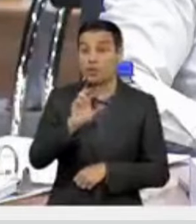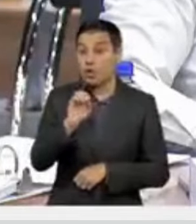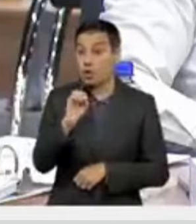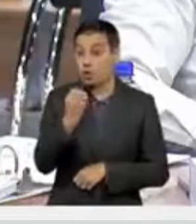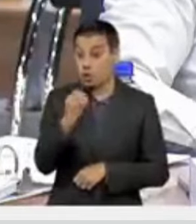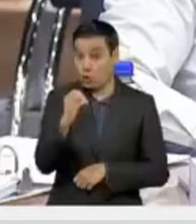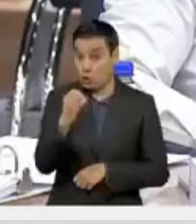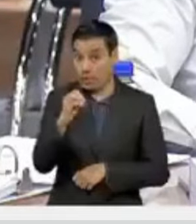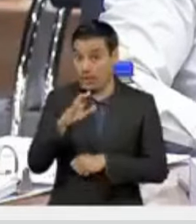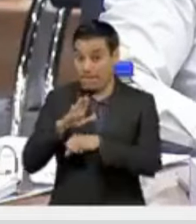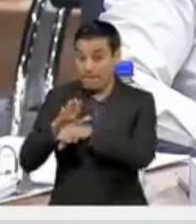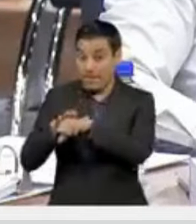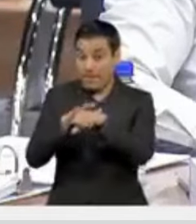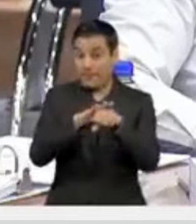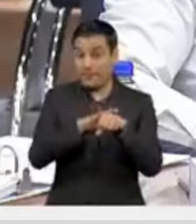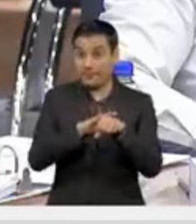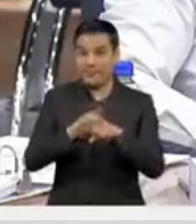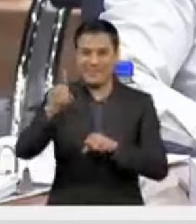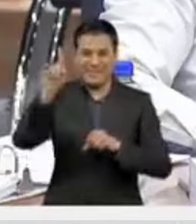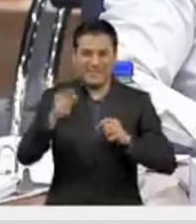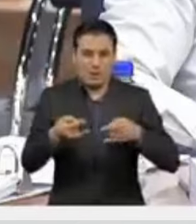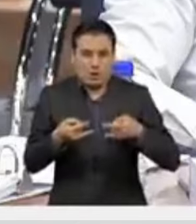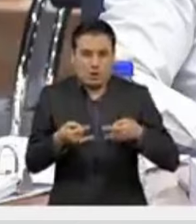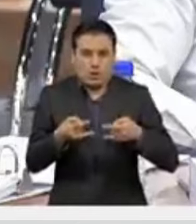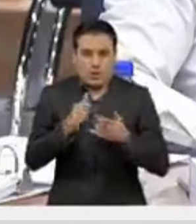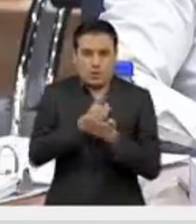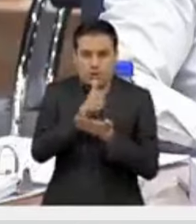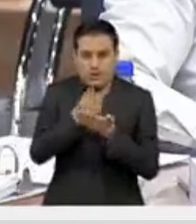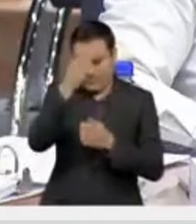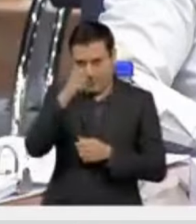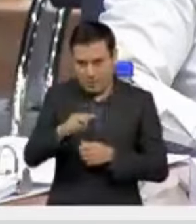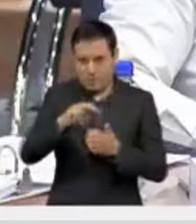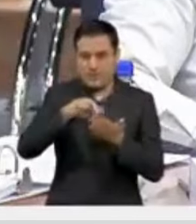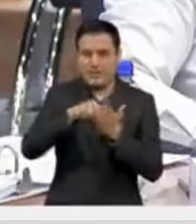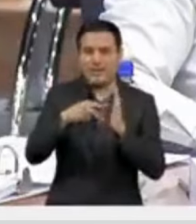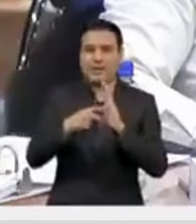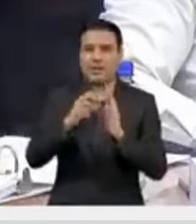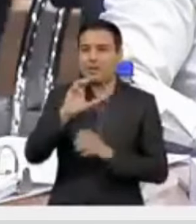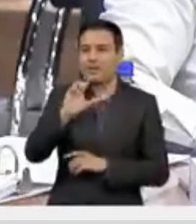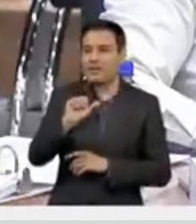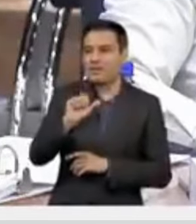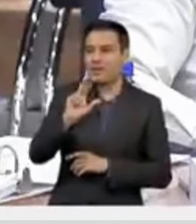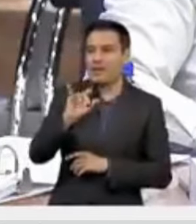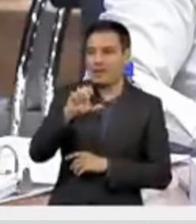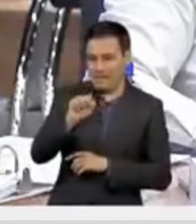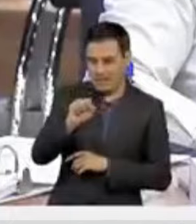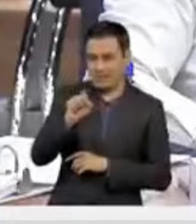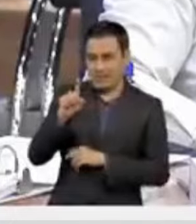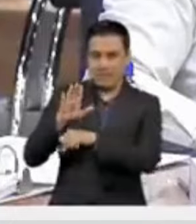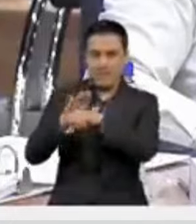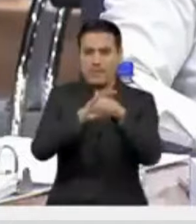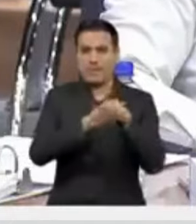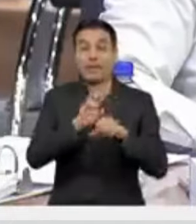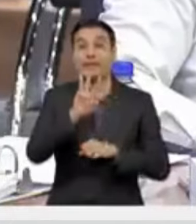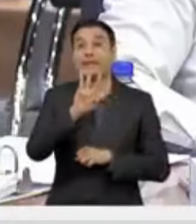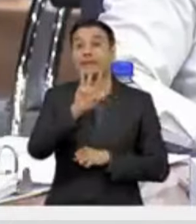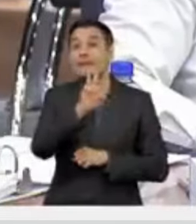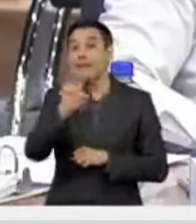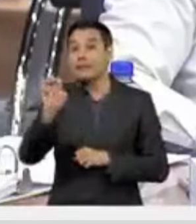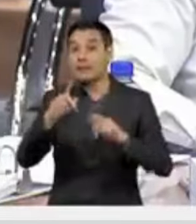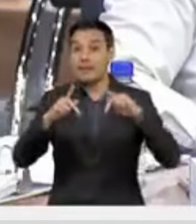que un 28 de octubre en el Zócalo de la Ciudad de México por el ingeniero Cuauhtémoc Cárdenas y que firmamos 300 personas, entre otras